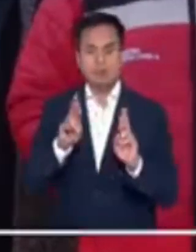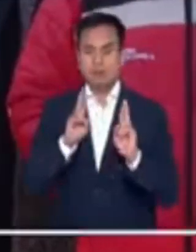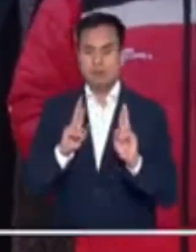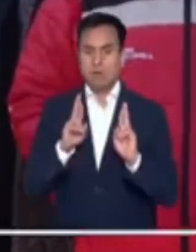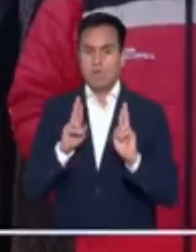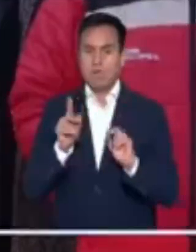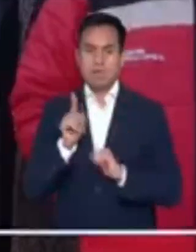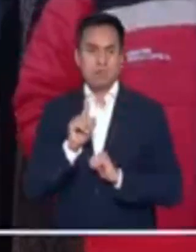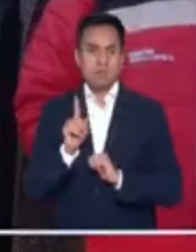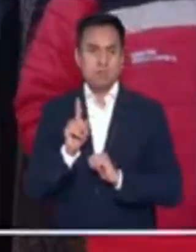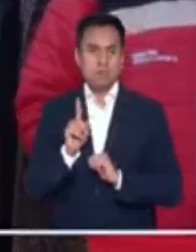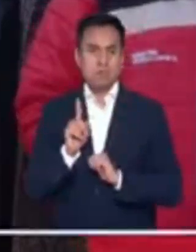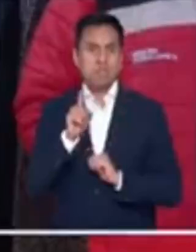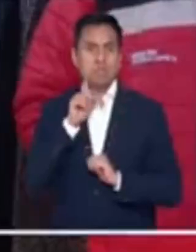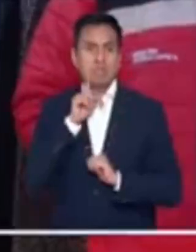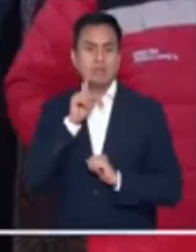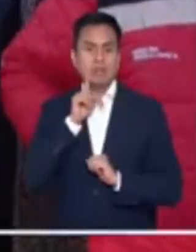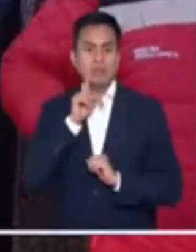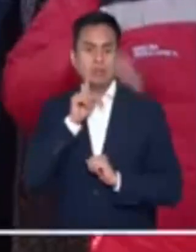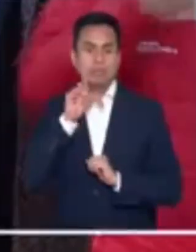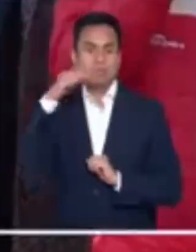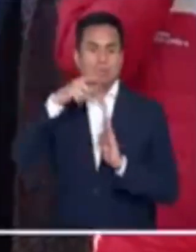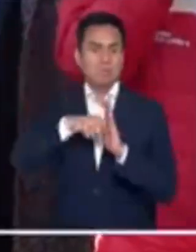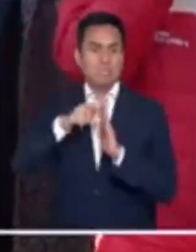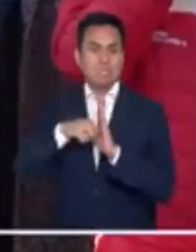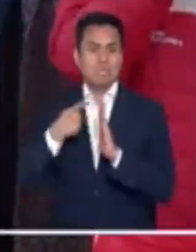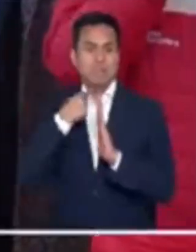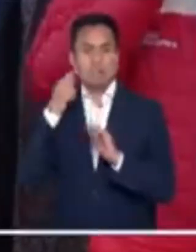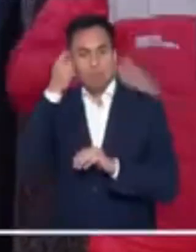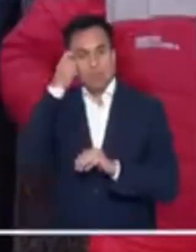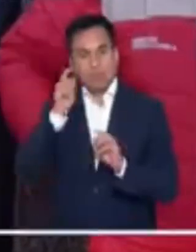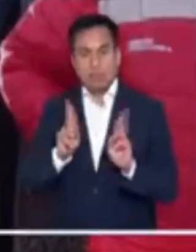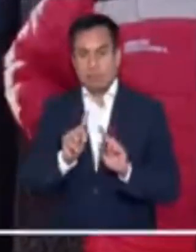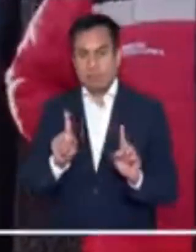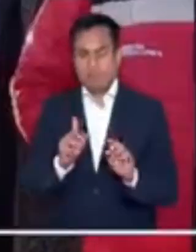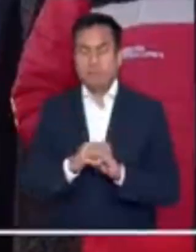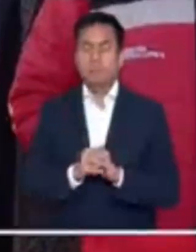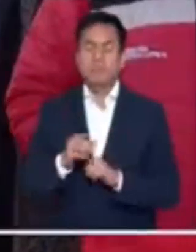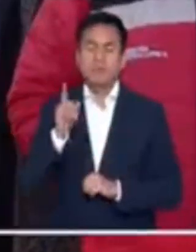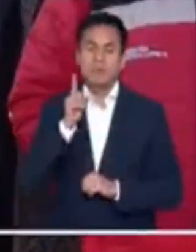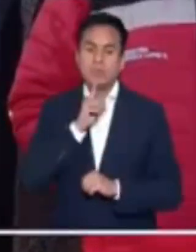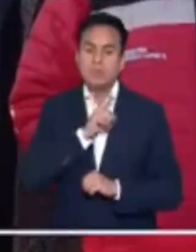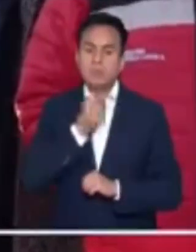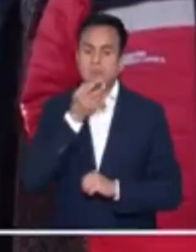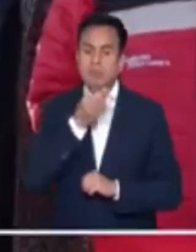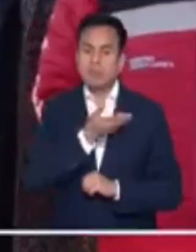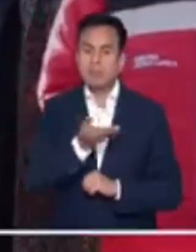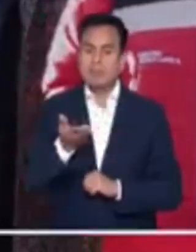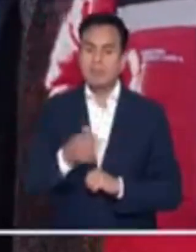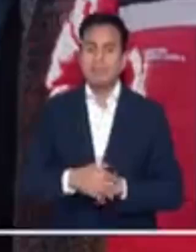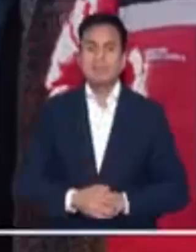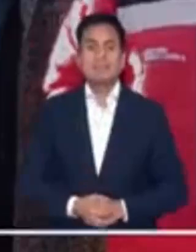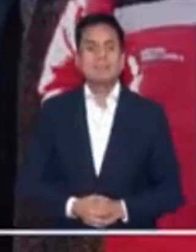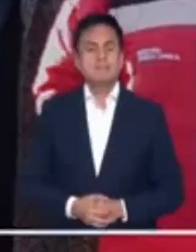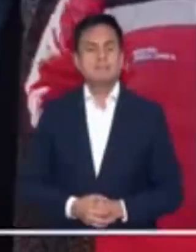no suceda que tengamos en otros meses afectación al menos de Providencia. Y por último, decir que